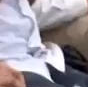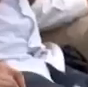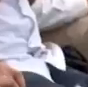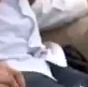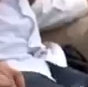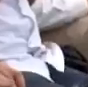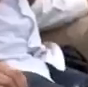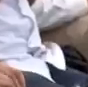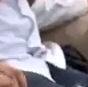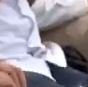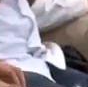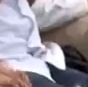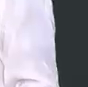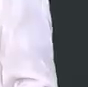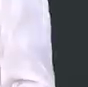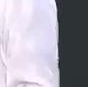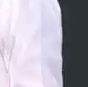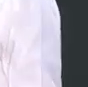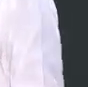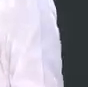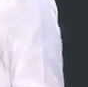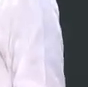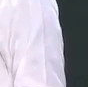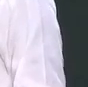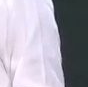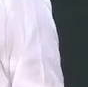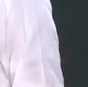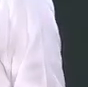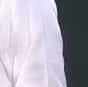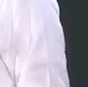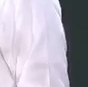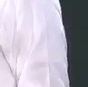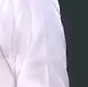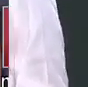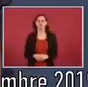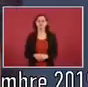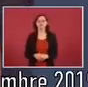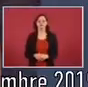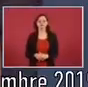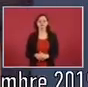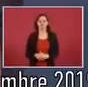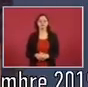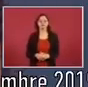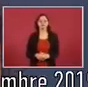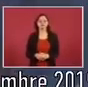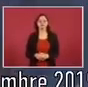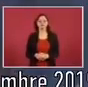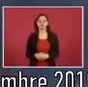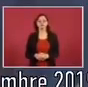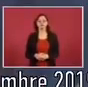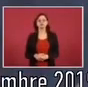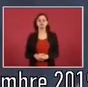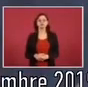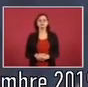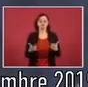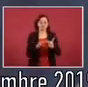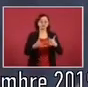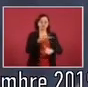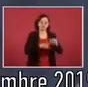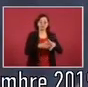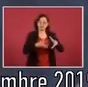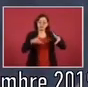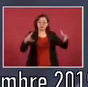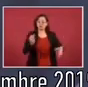de crecimiento para este año? No, sigo igual. O sea, ¿pero no se va a alcanzar el 2%? No, porque vamos muy bien. No ha habido crecimiento económico, como